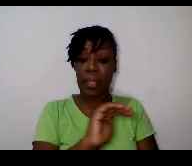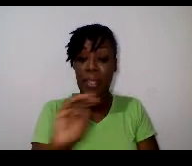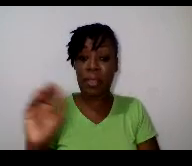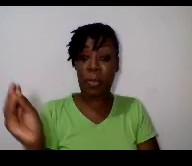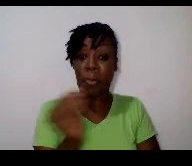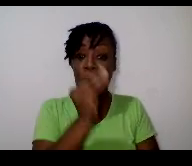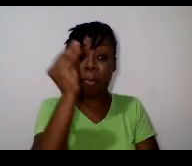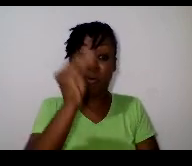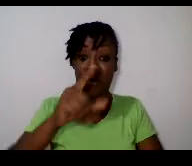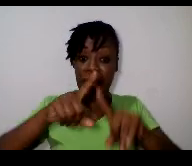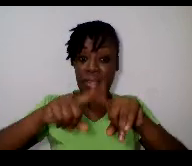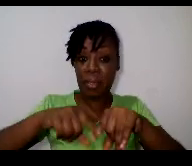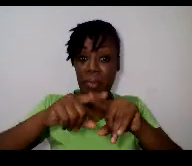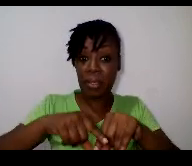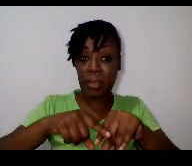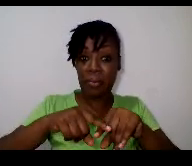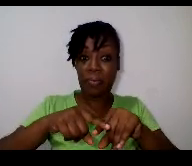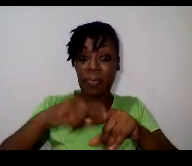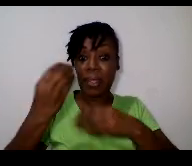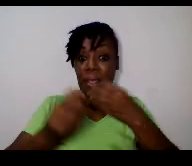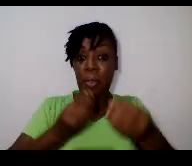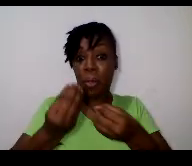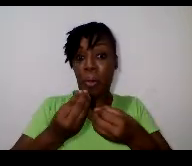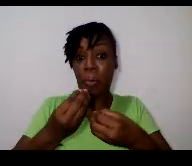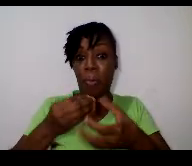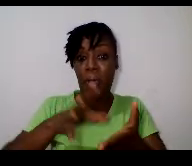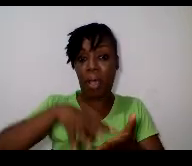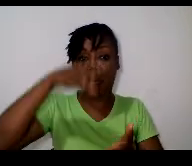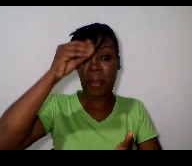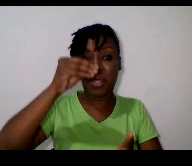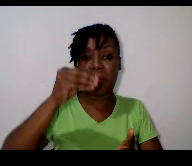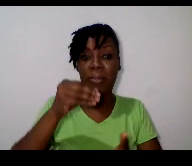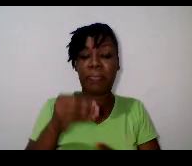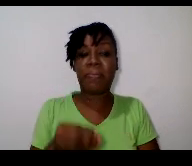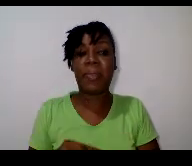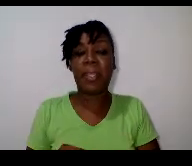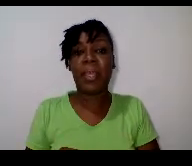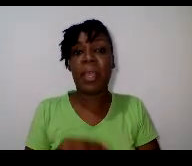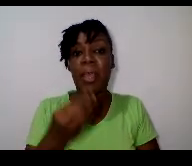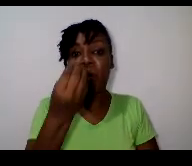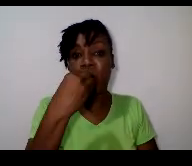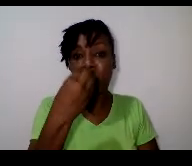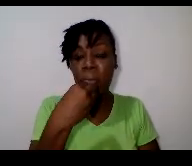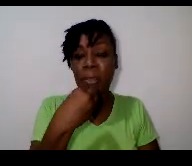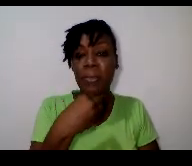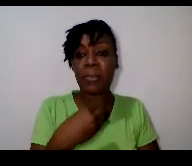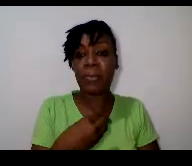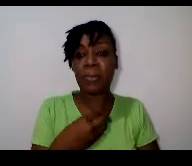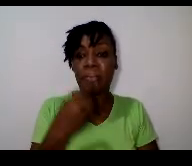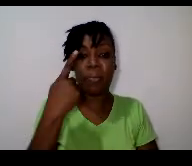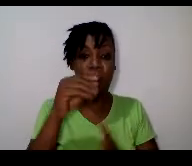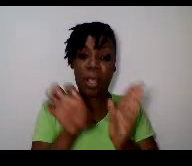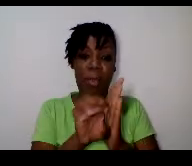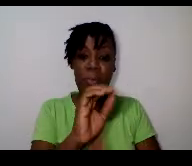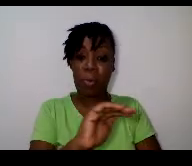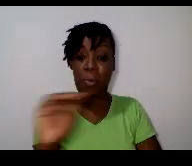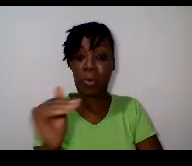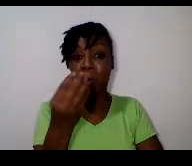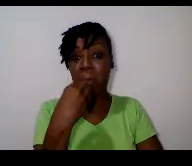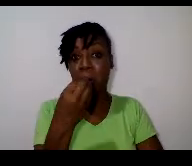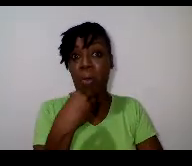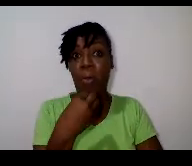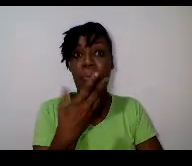rápido y es mucho más ágil en su aprendizaje que un niño que come de